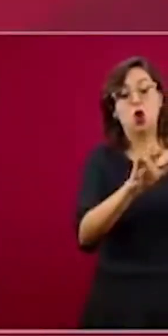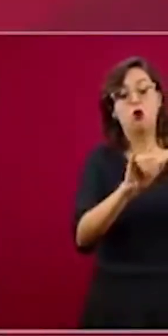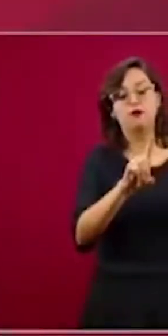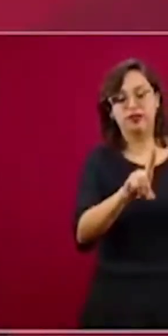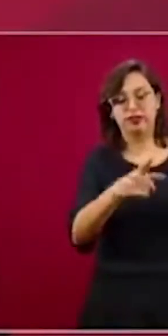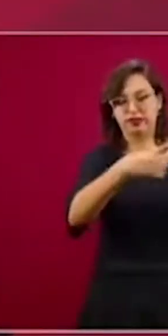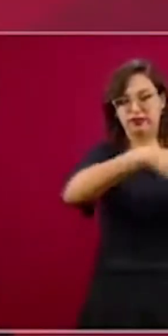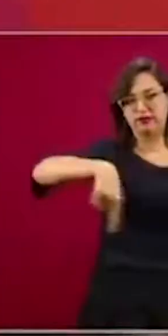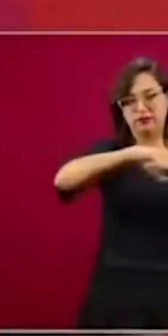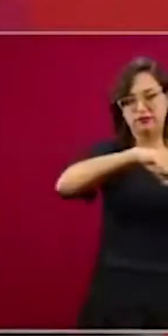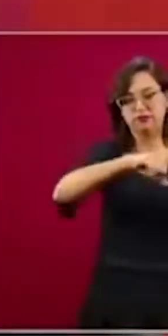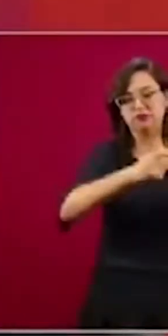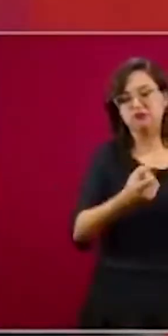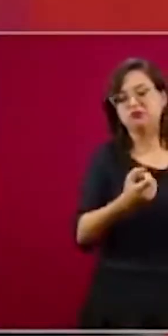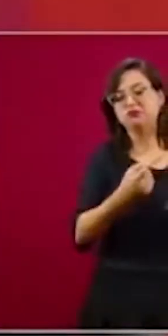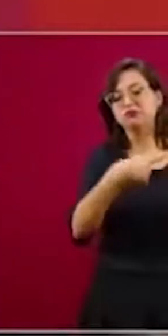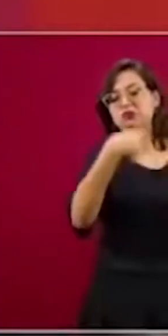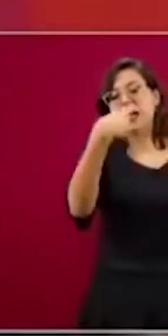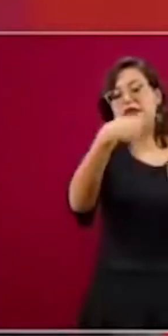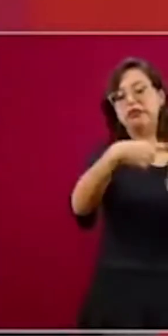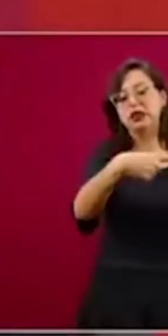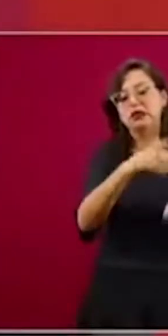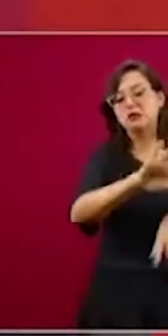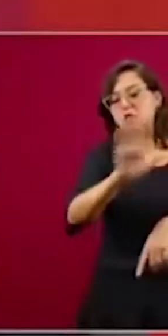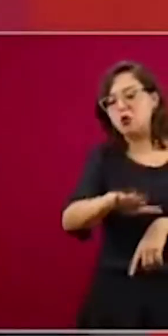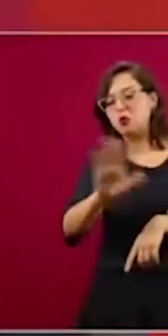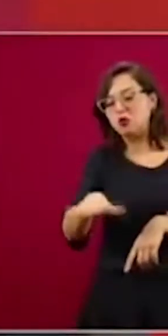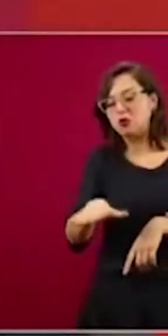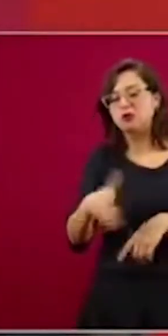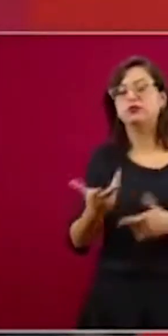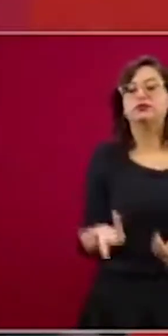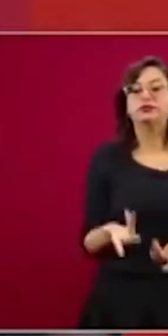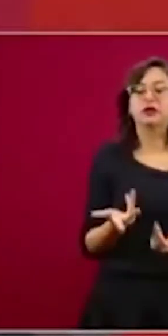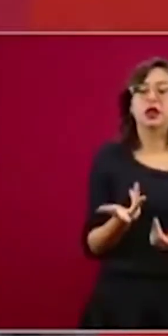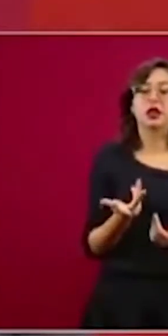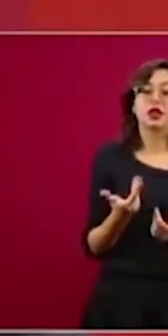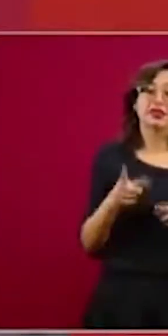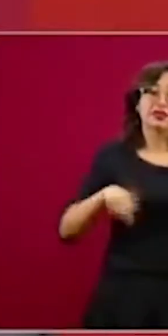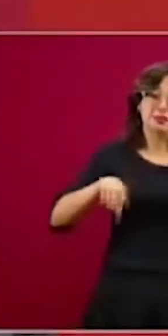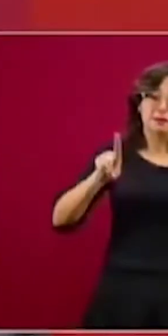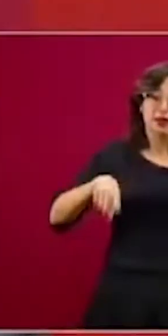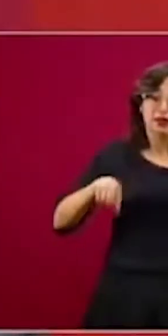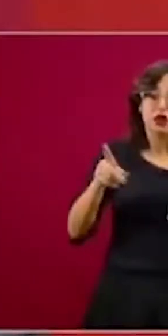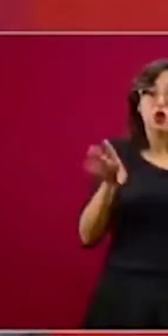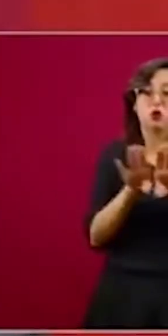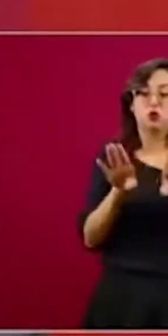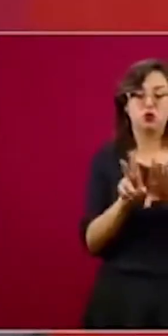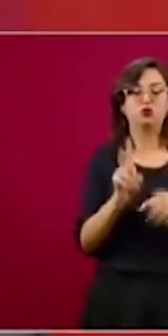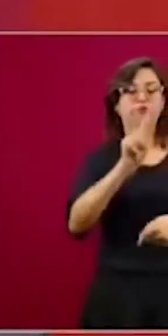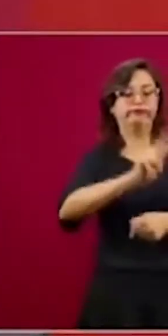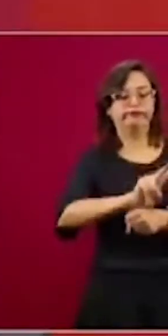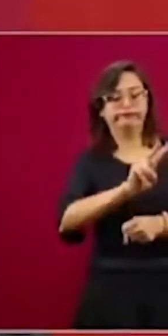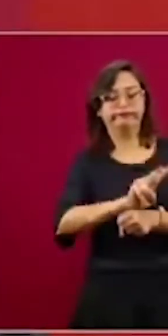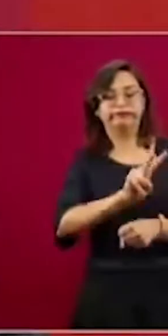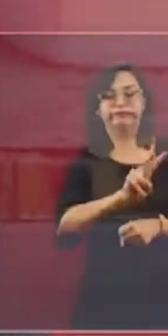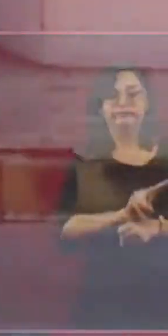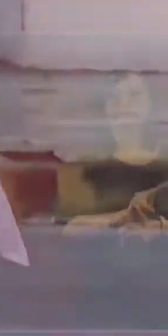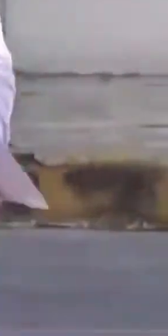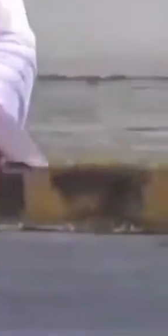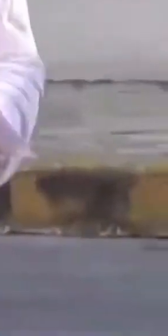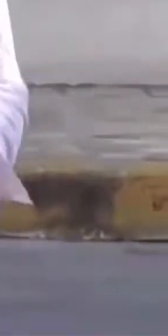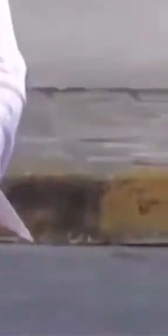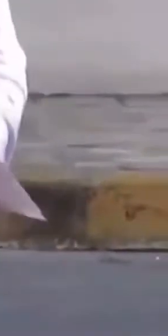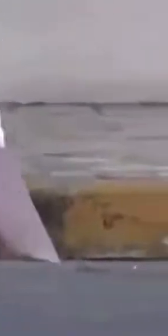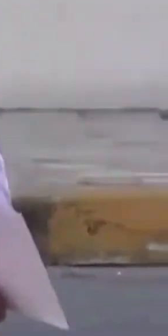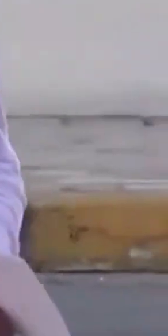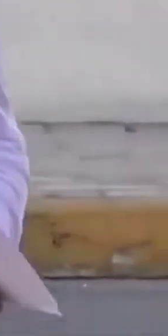se incrementó un 3.5% la curva epidemiológica, que es el incremento más pequeño que hemos tenido hasta el momento. Por su